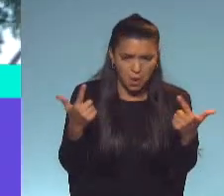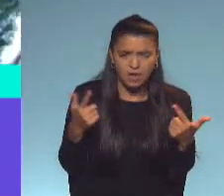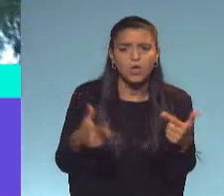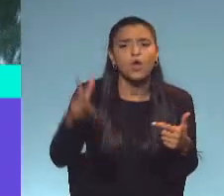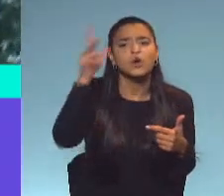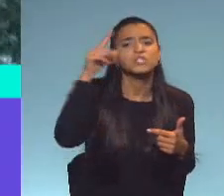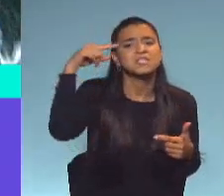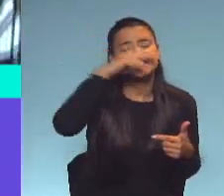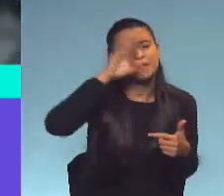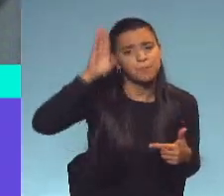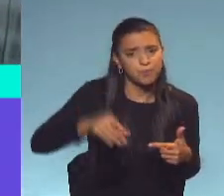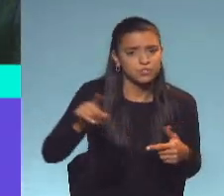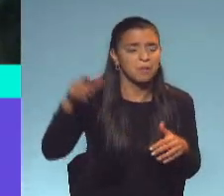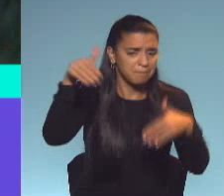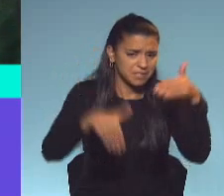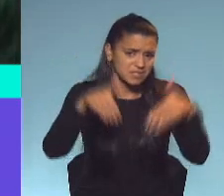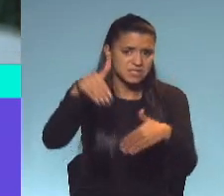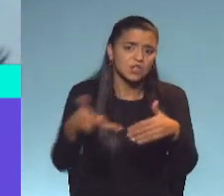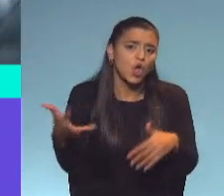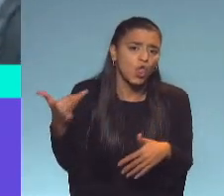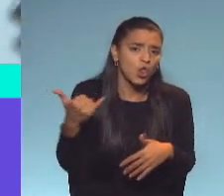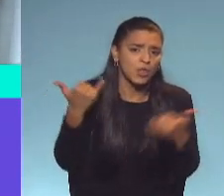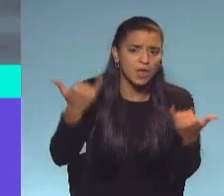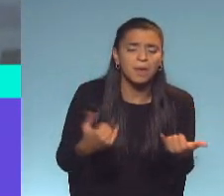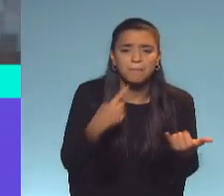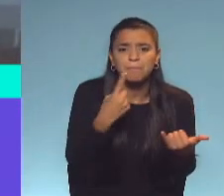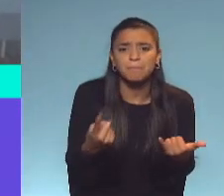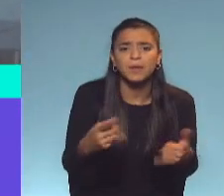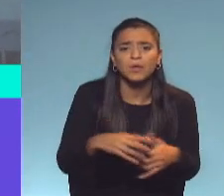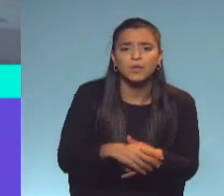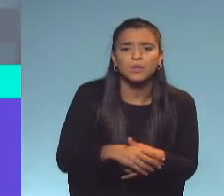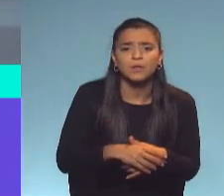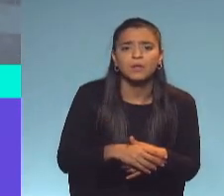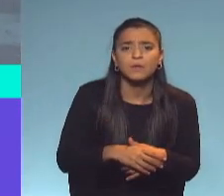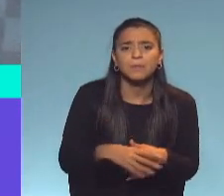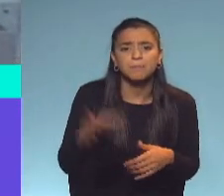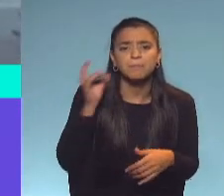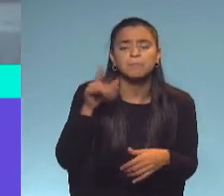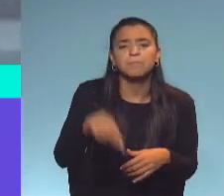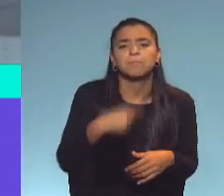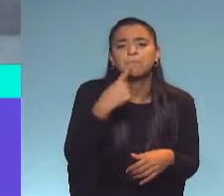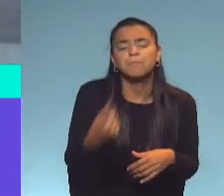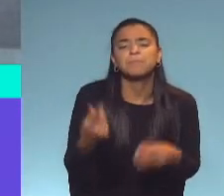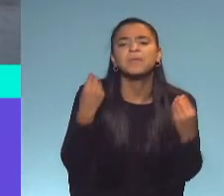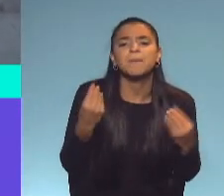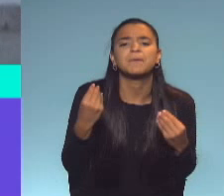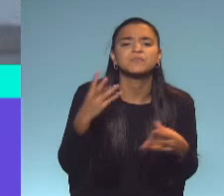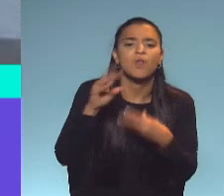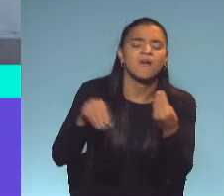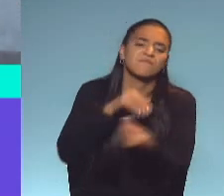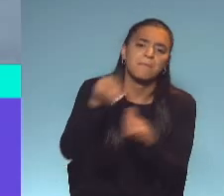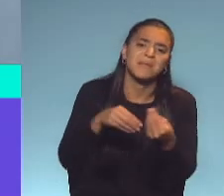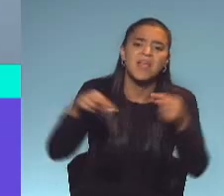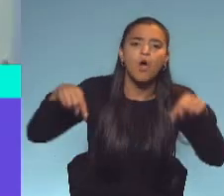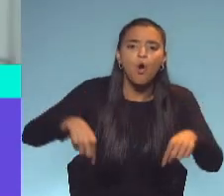el 87% de presencialidad diaria. Y consultarte entonces, en este sentido. Es como que... Sí, discúlpame, consultarte sí. En este sentido. ¿Qué pasa con las familias que